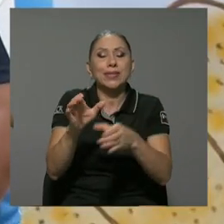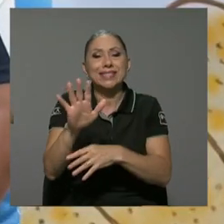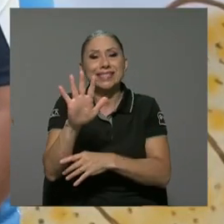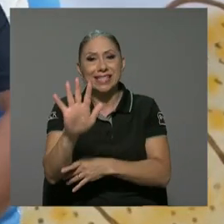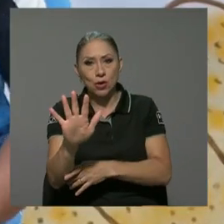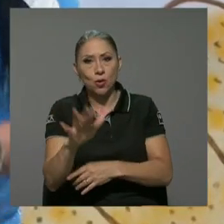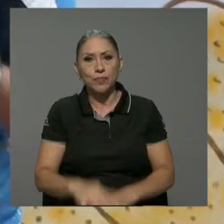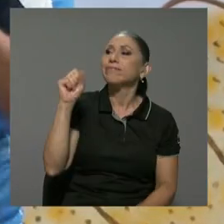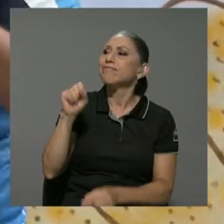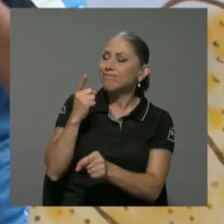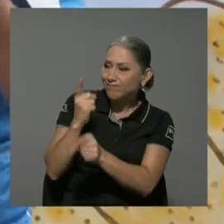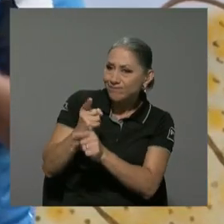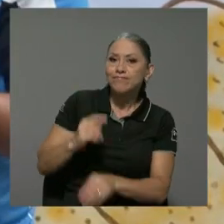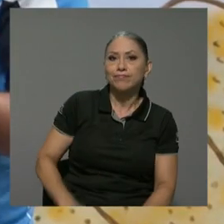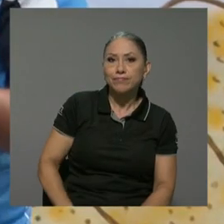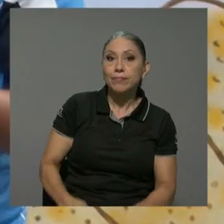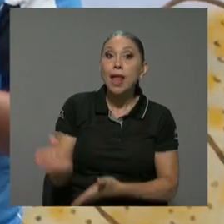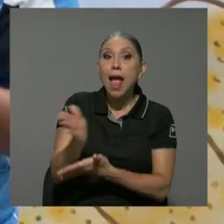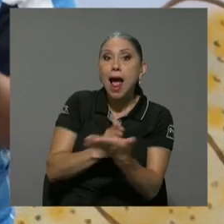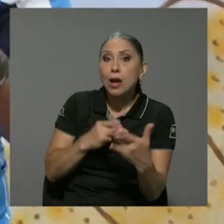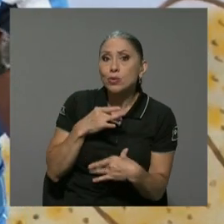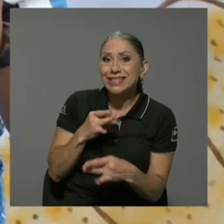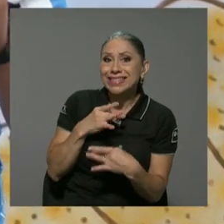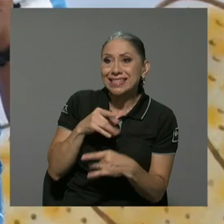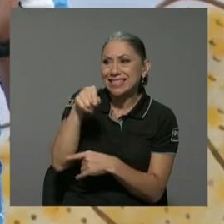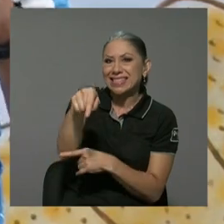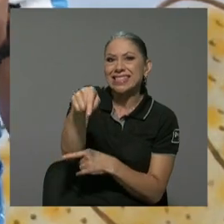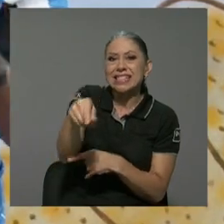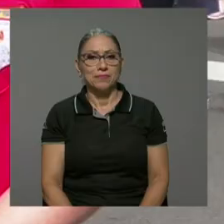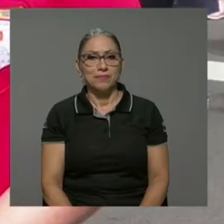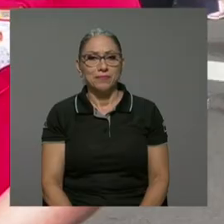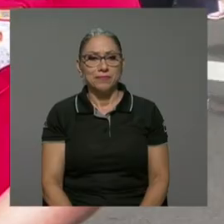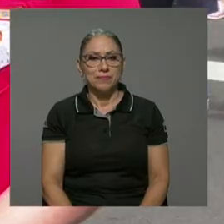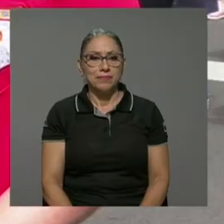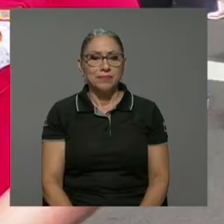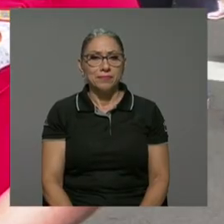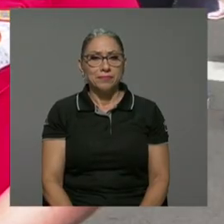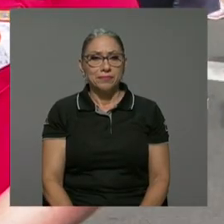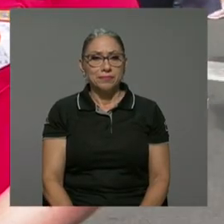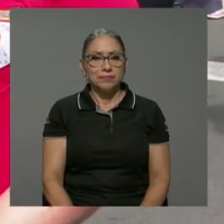Y algo curioso dentro de la sede es que cerca del